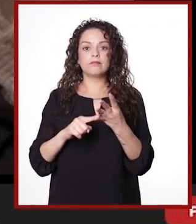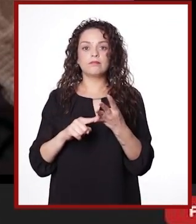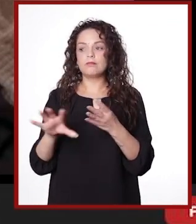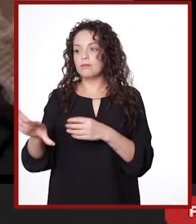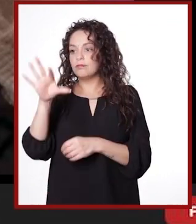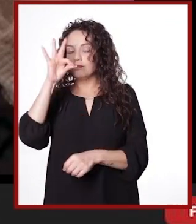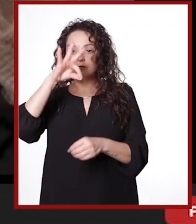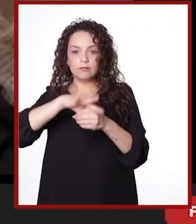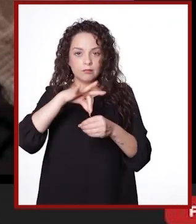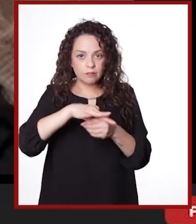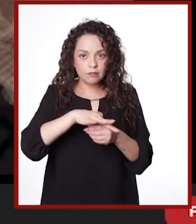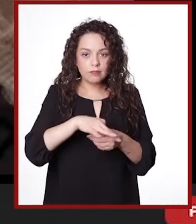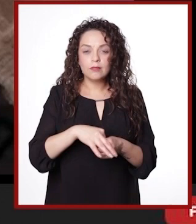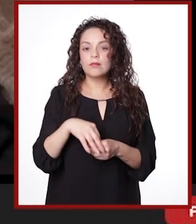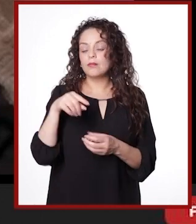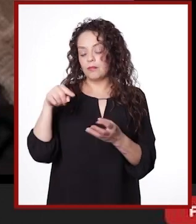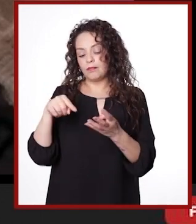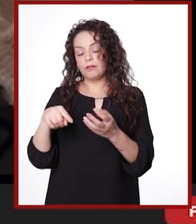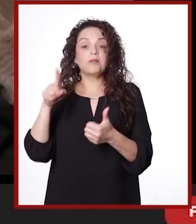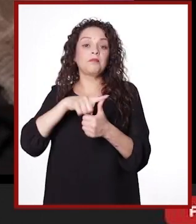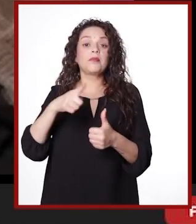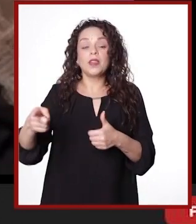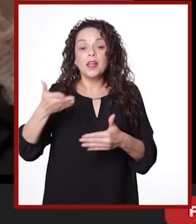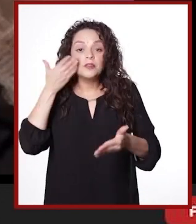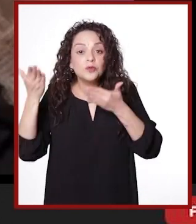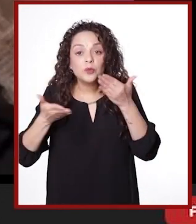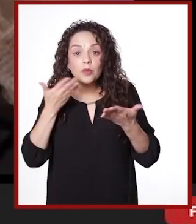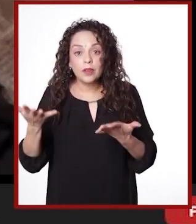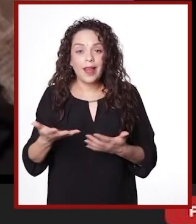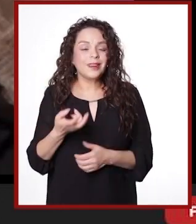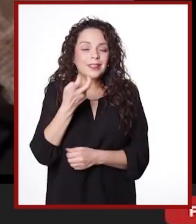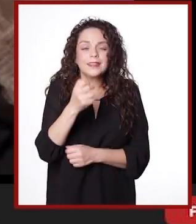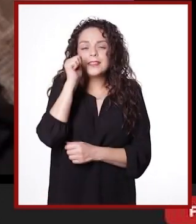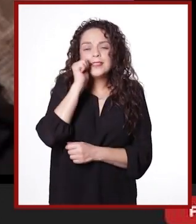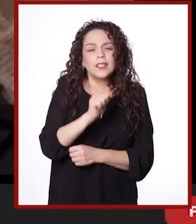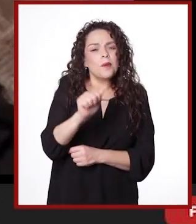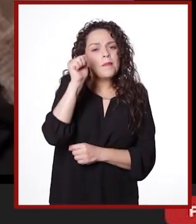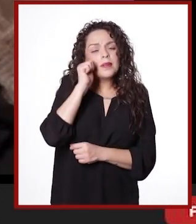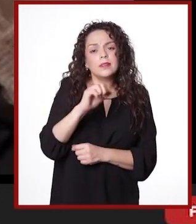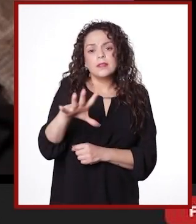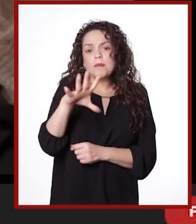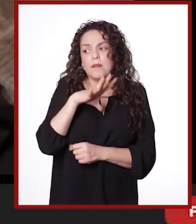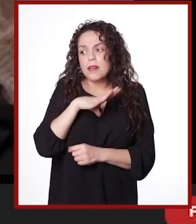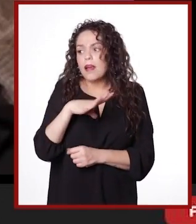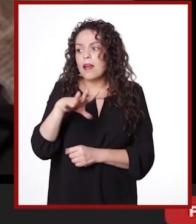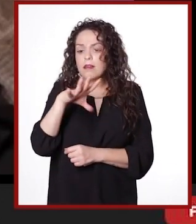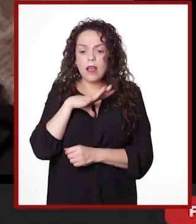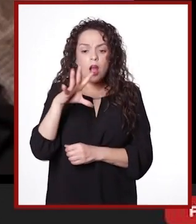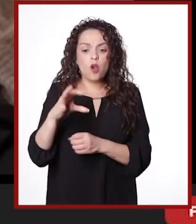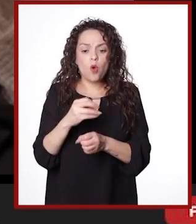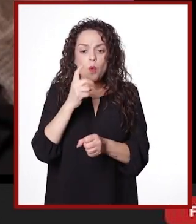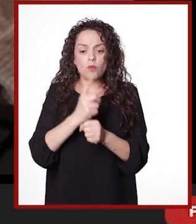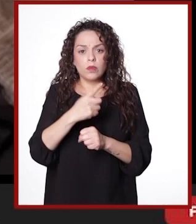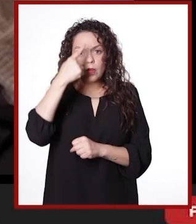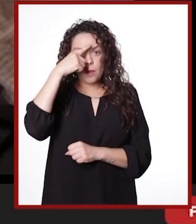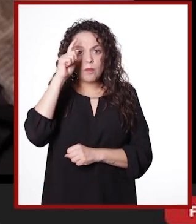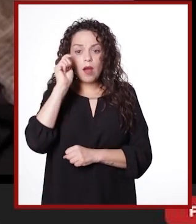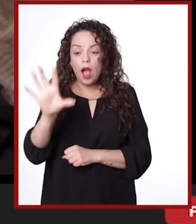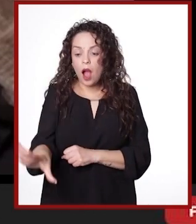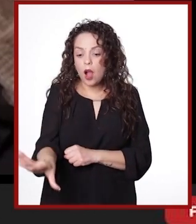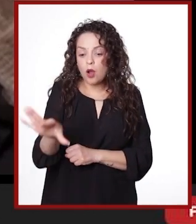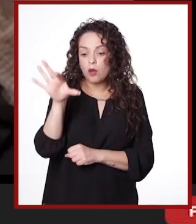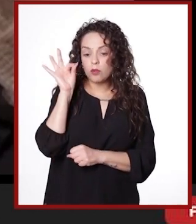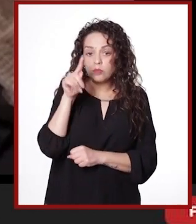lo que estudiamos. Entonces, siempre vamos a tener cada día una opción de escoger si